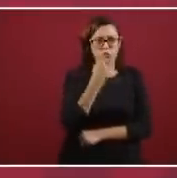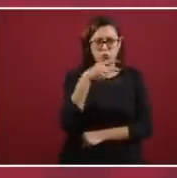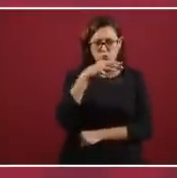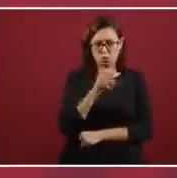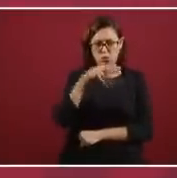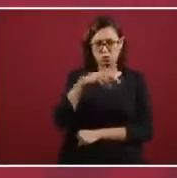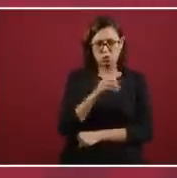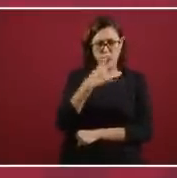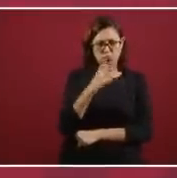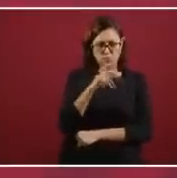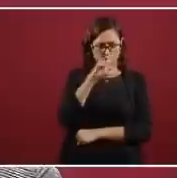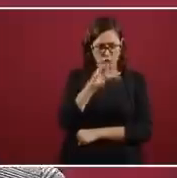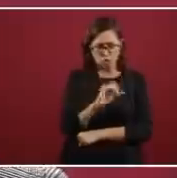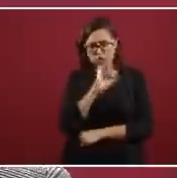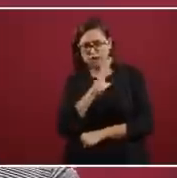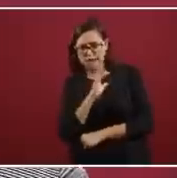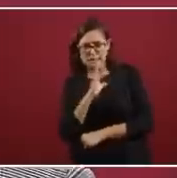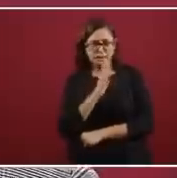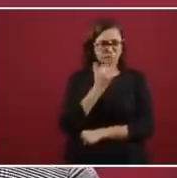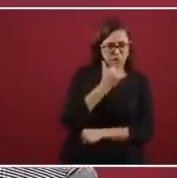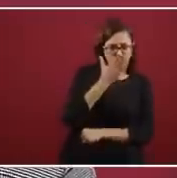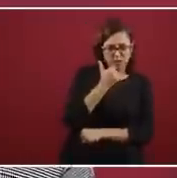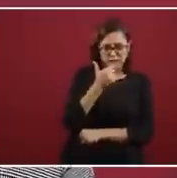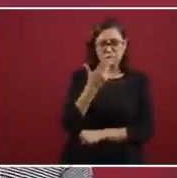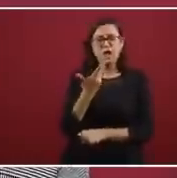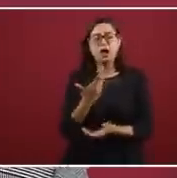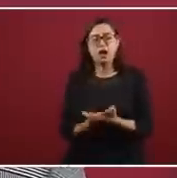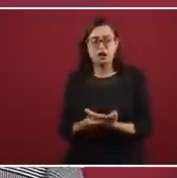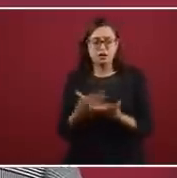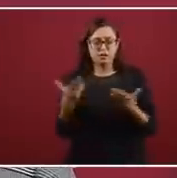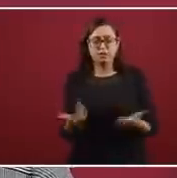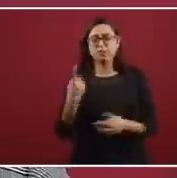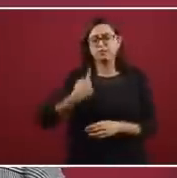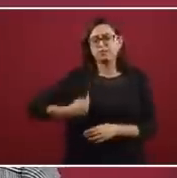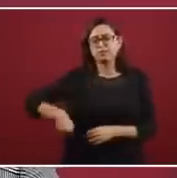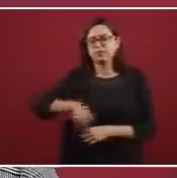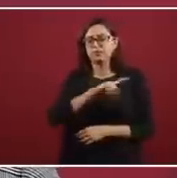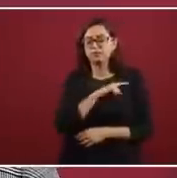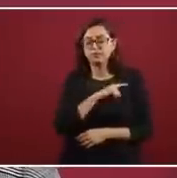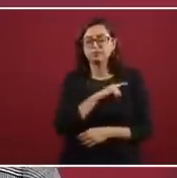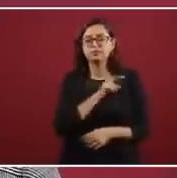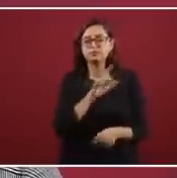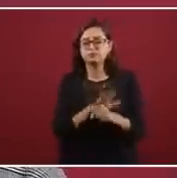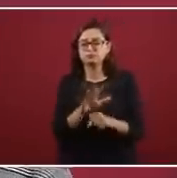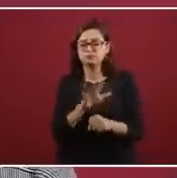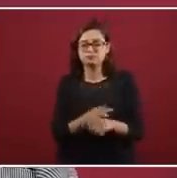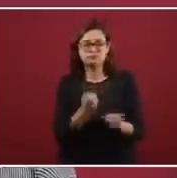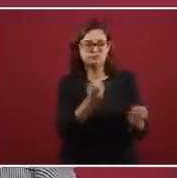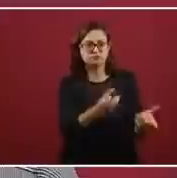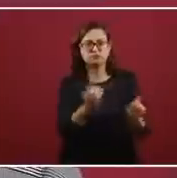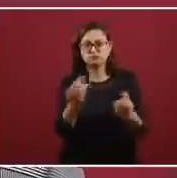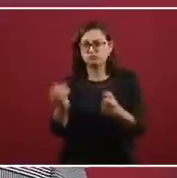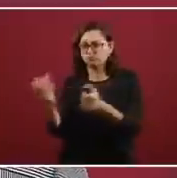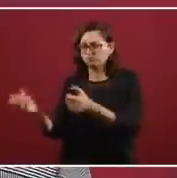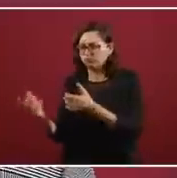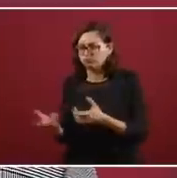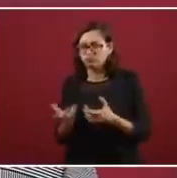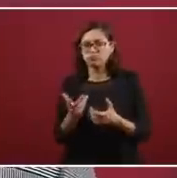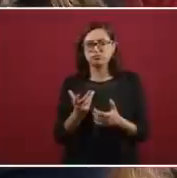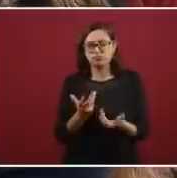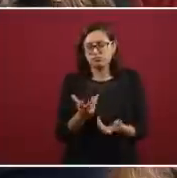nuestro caso, el instrumento que tenemos para garantizar el abasto a buenos precios son los